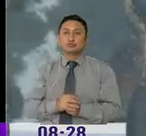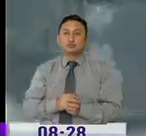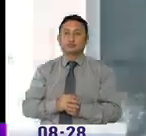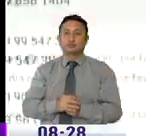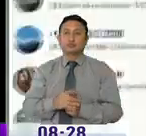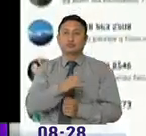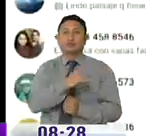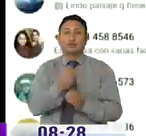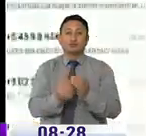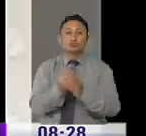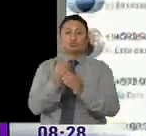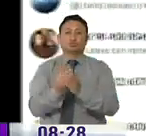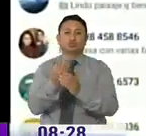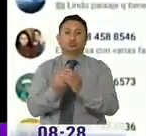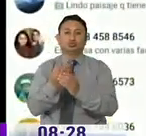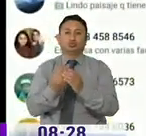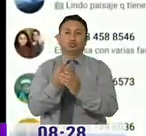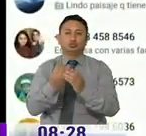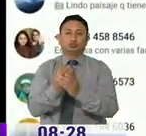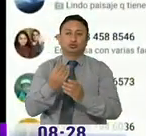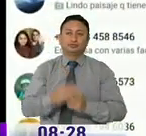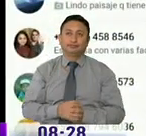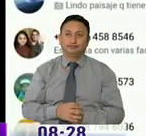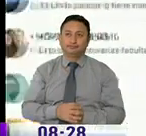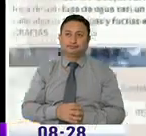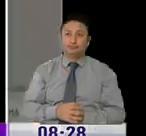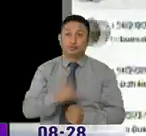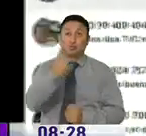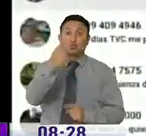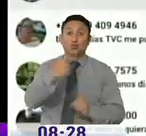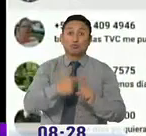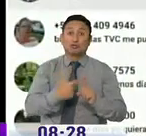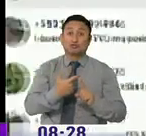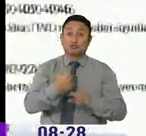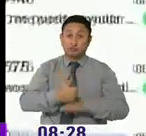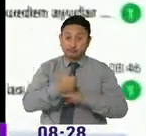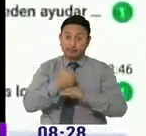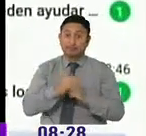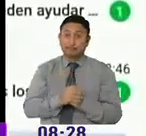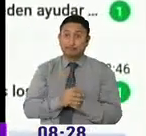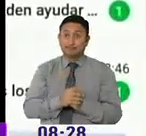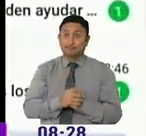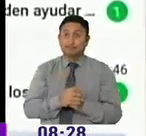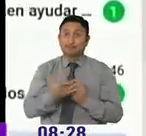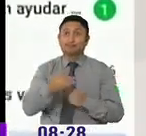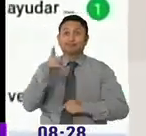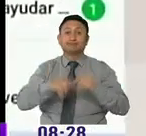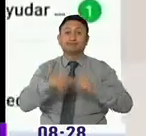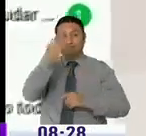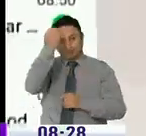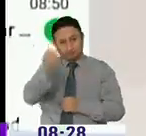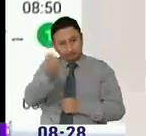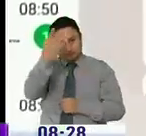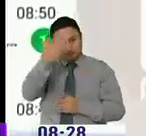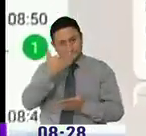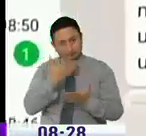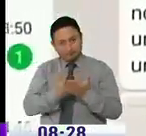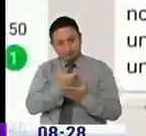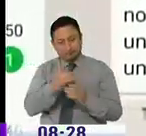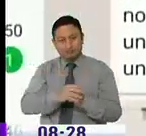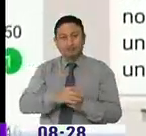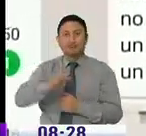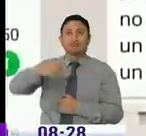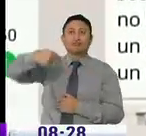ojo de agua está bastante, pero bastante fuerte. Un mes, autoridades. Amigos, buen día por su noticiero. Escritor Quitumbi,